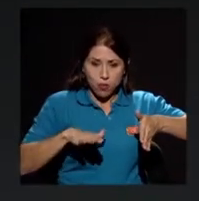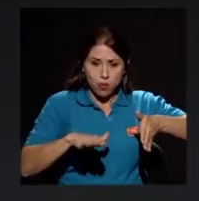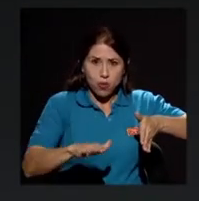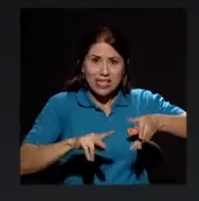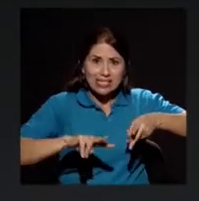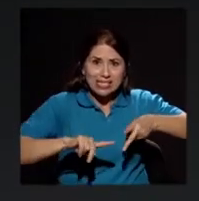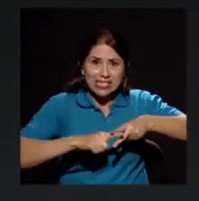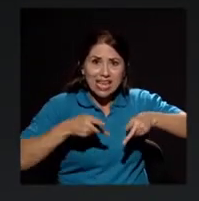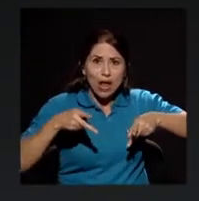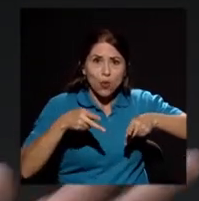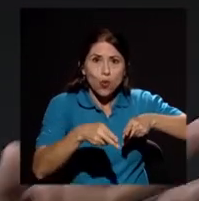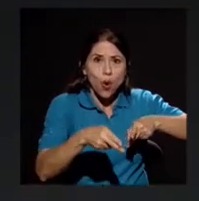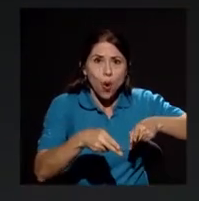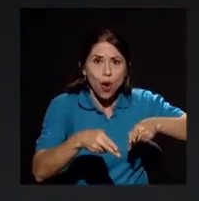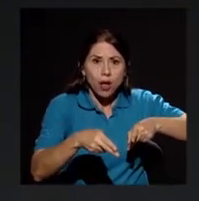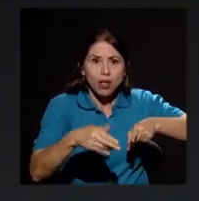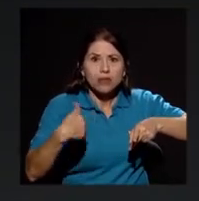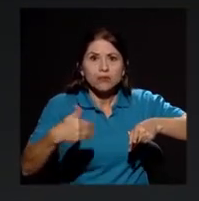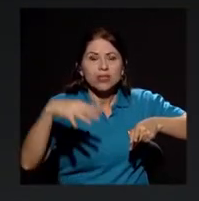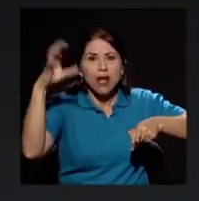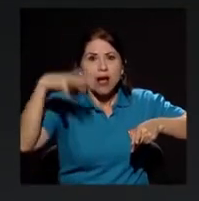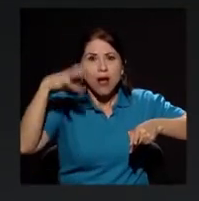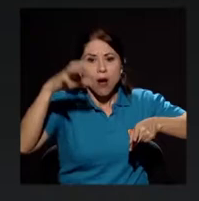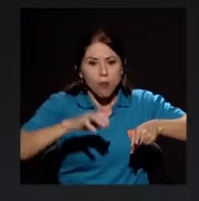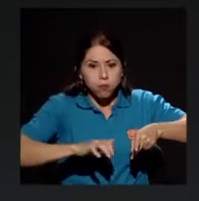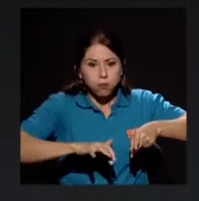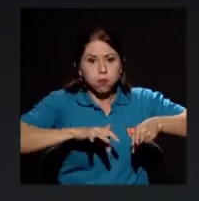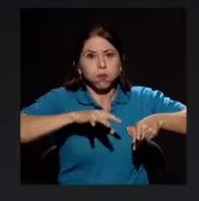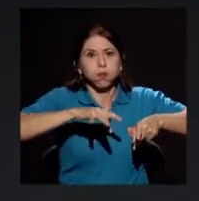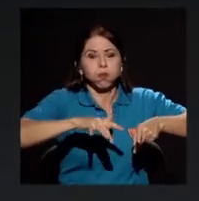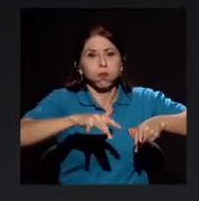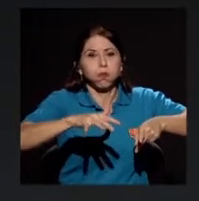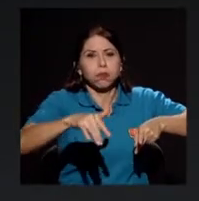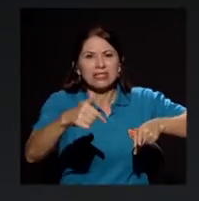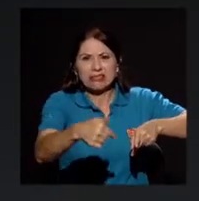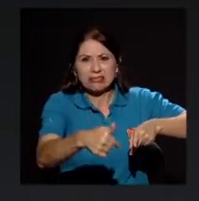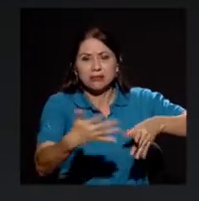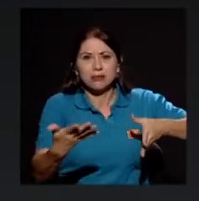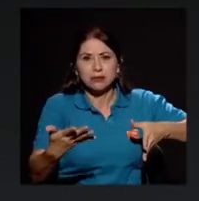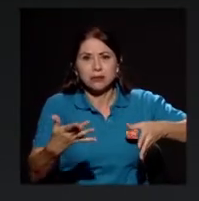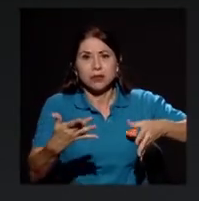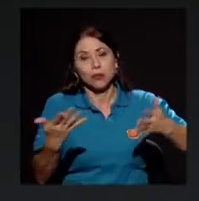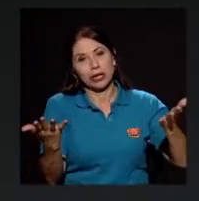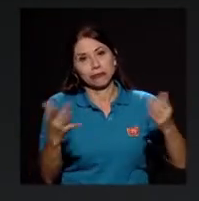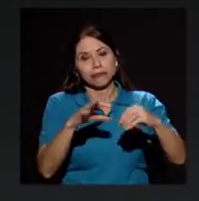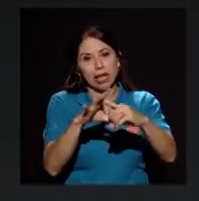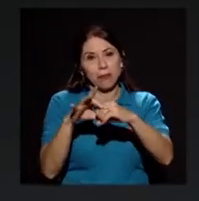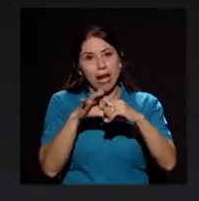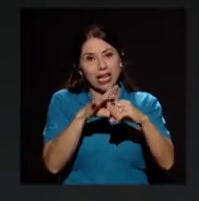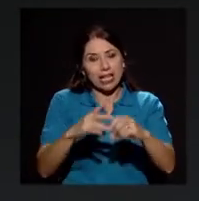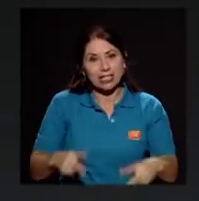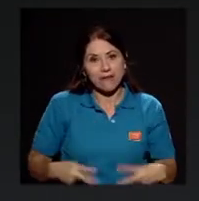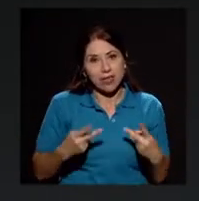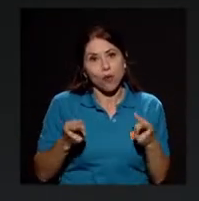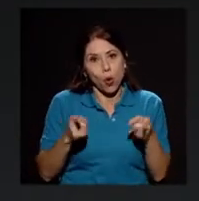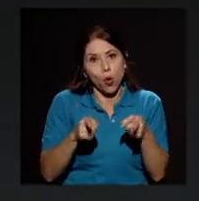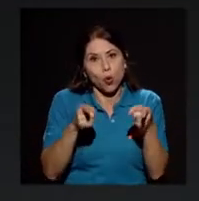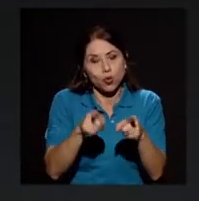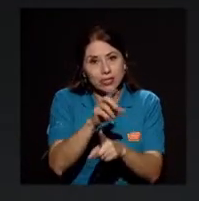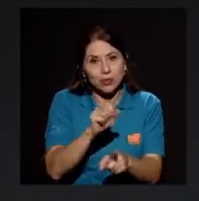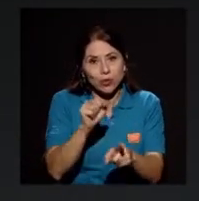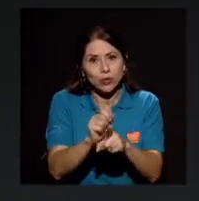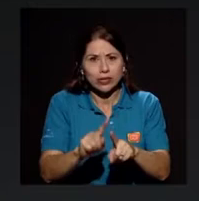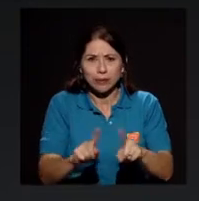la el planeta está vivo y ocurren fenómenos pero de los